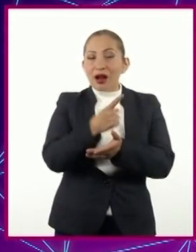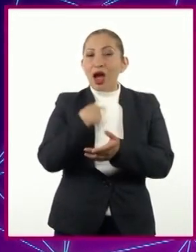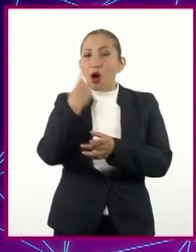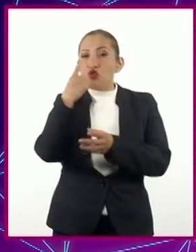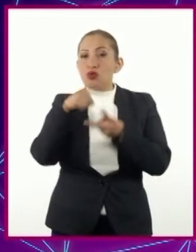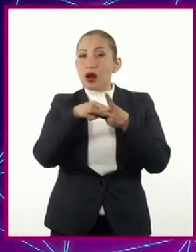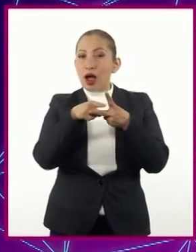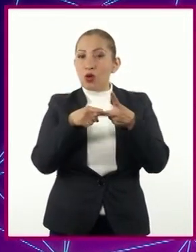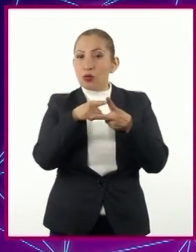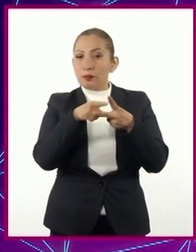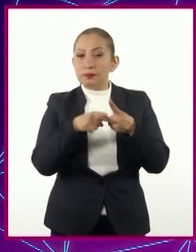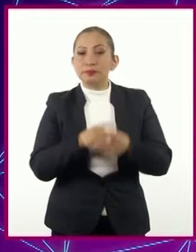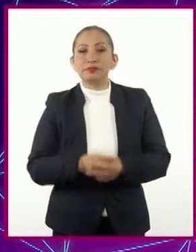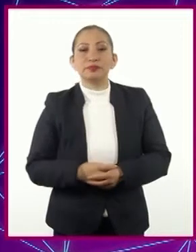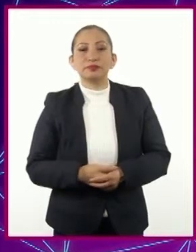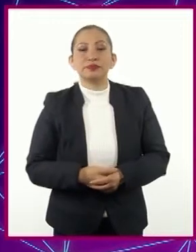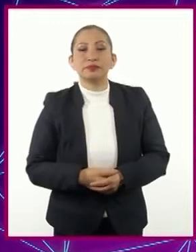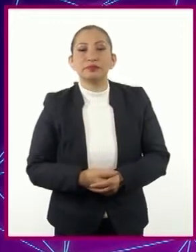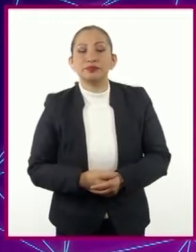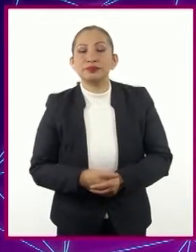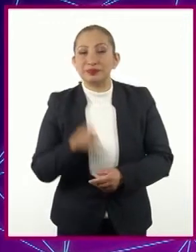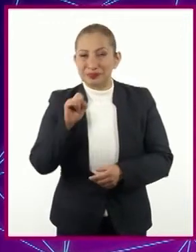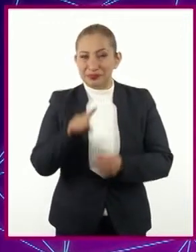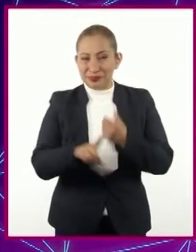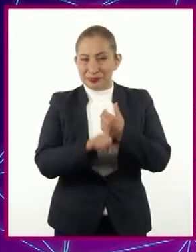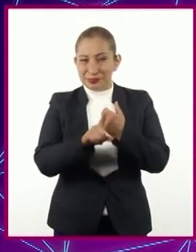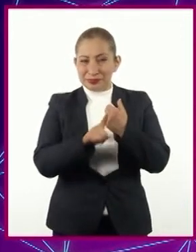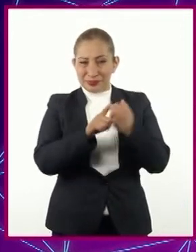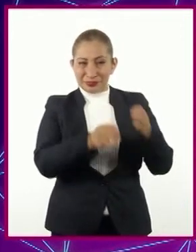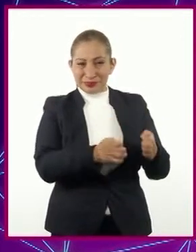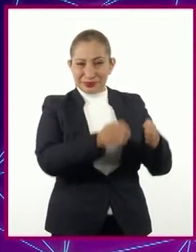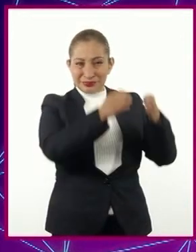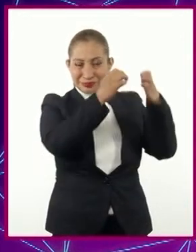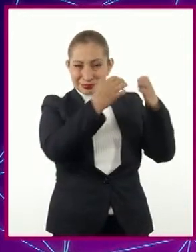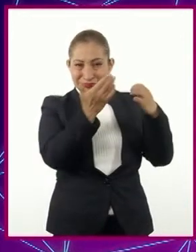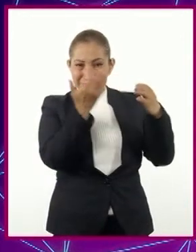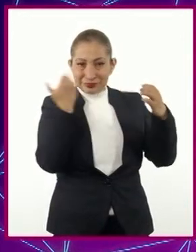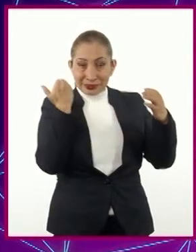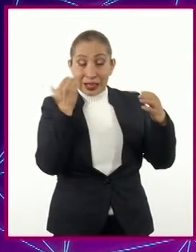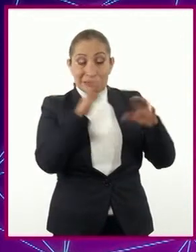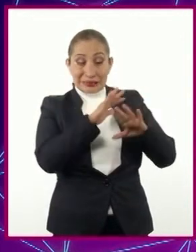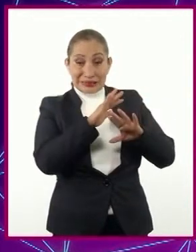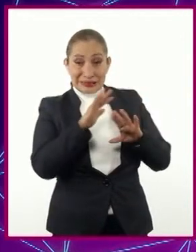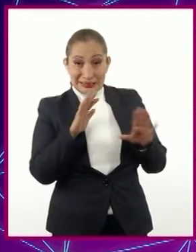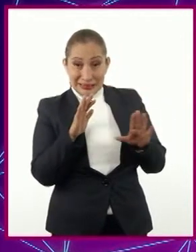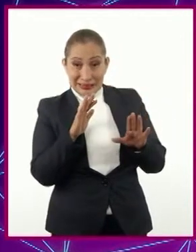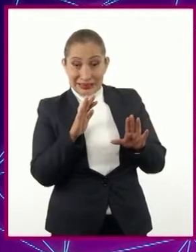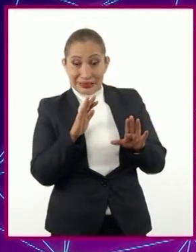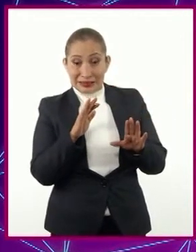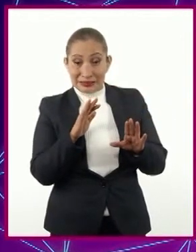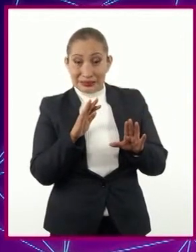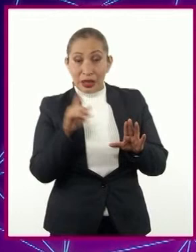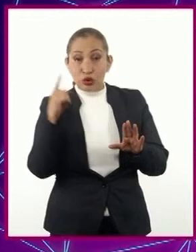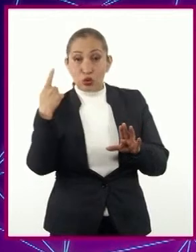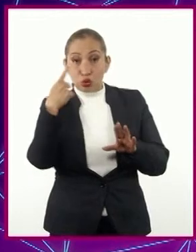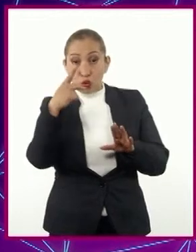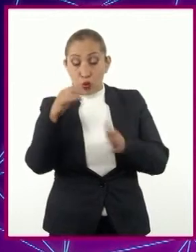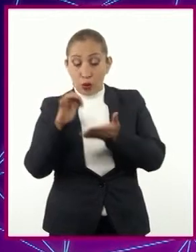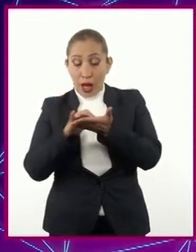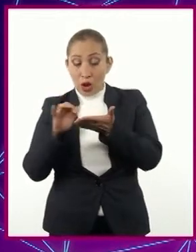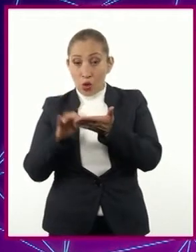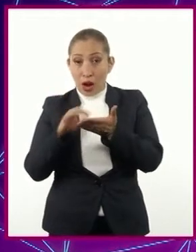ángulo. Y retomando al problema del edificio, una vez que su calculadora